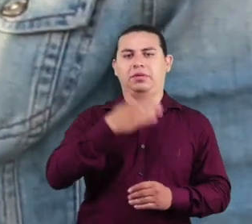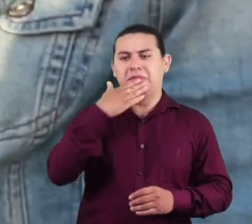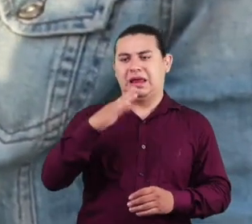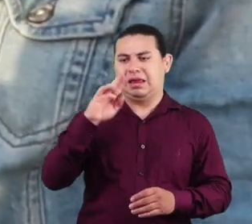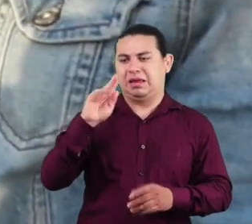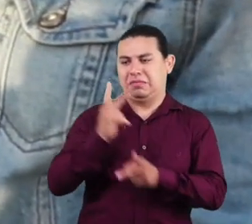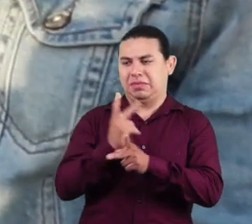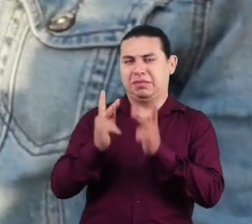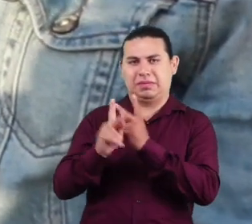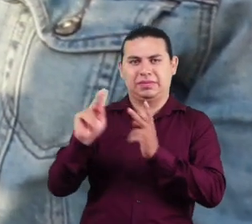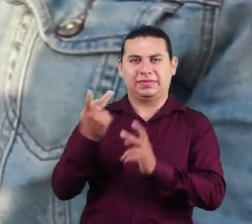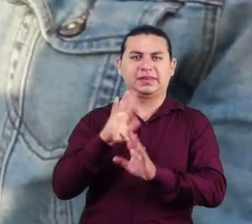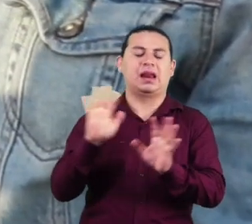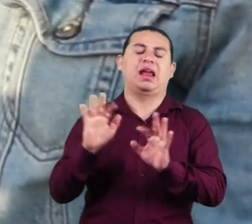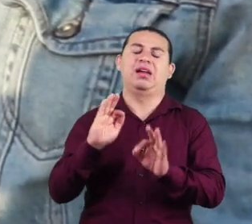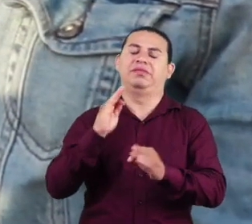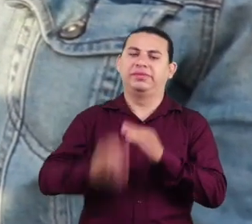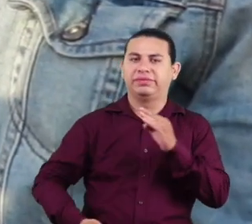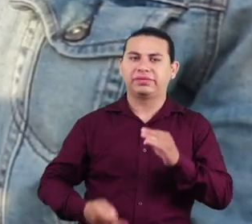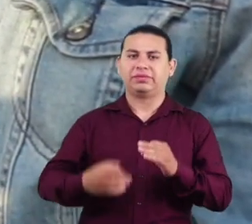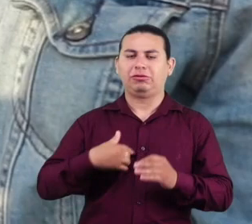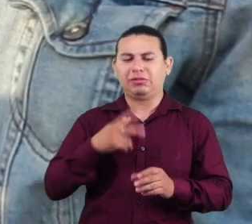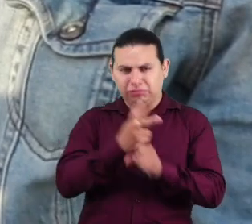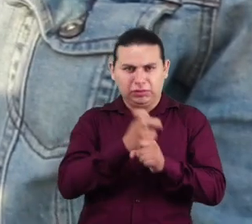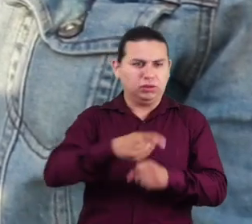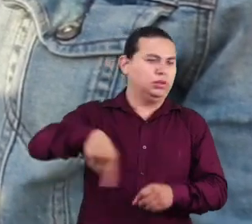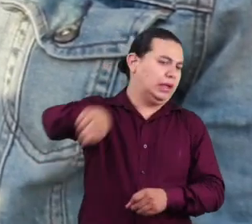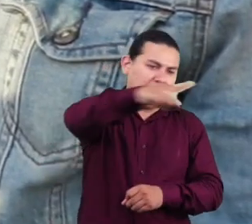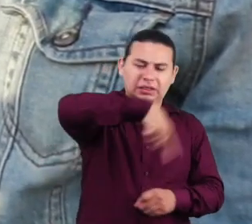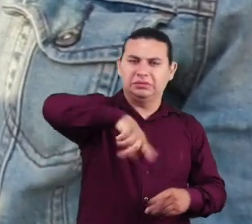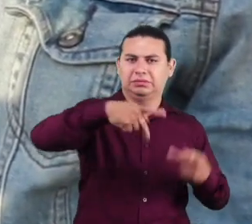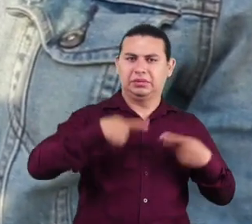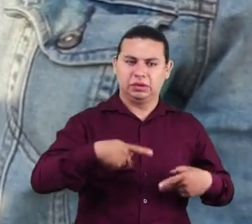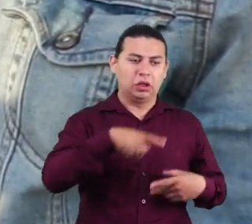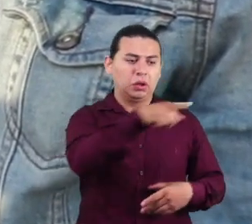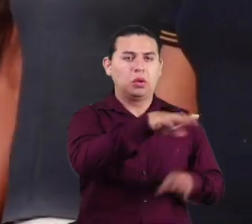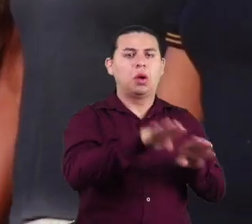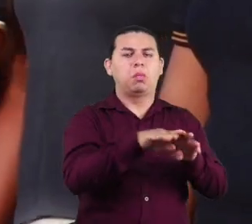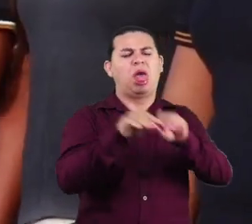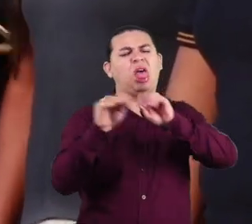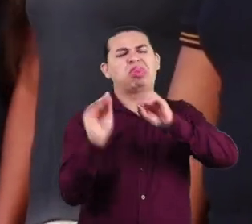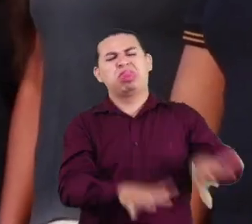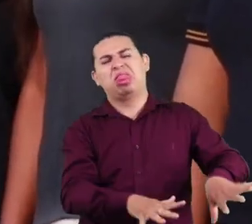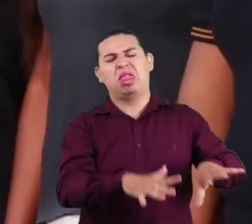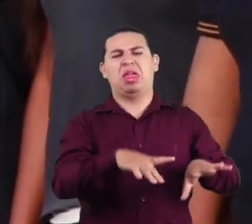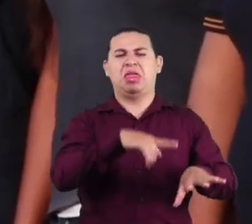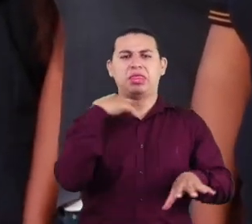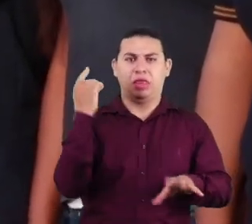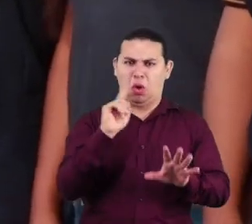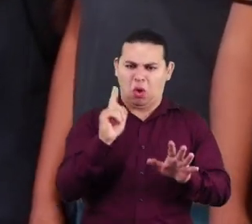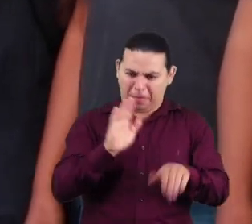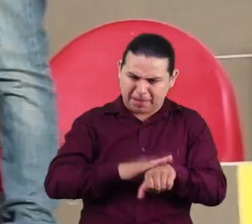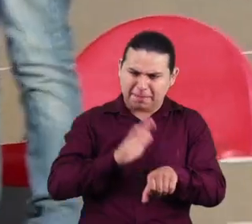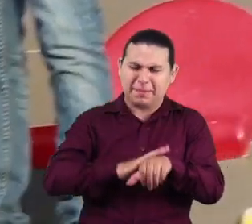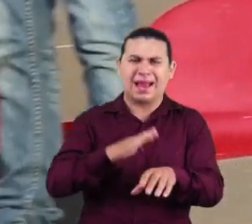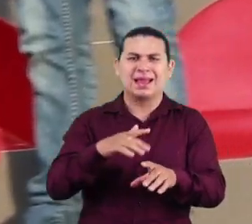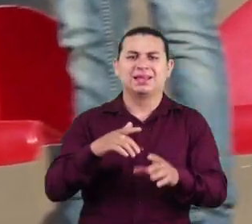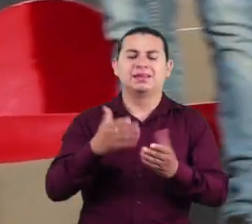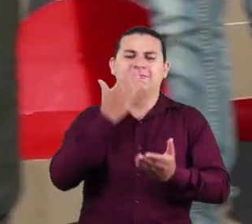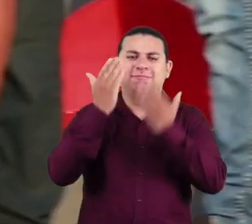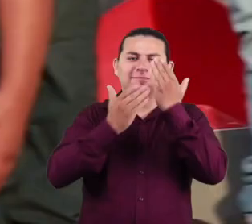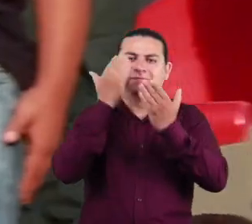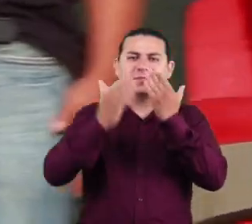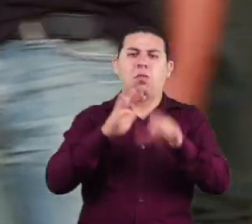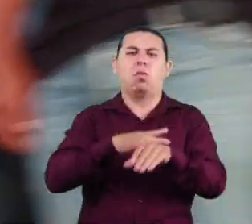esta preparatoria y les hago una invitación a todos los chavos que sigan estudiando, que sigan preparando, que no dejen sus sueños,